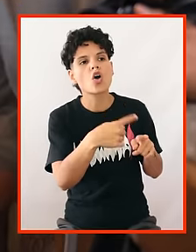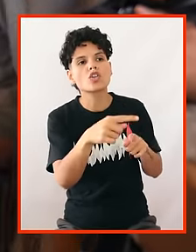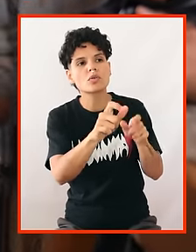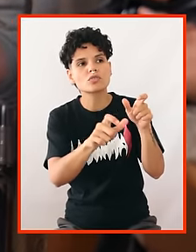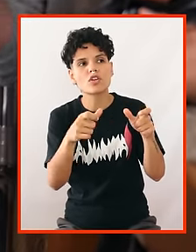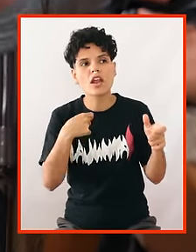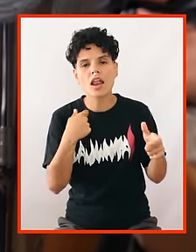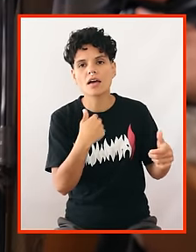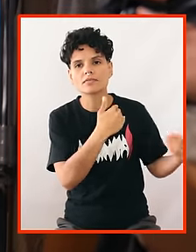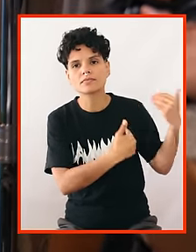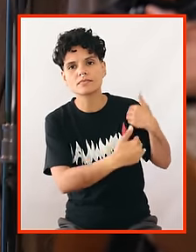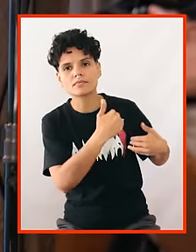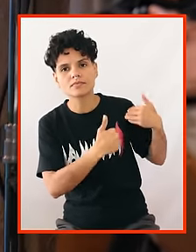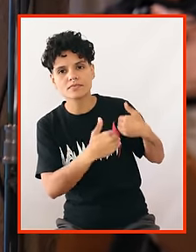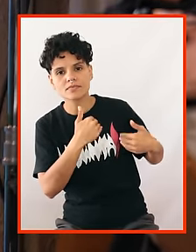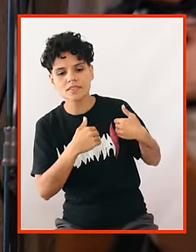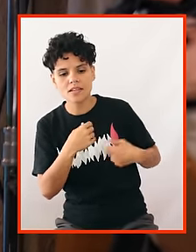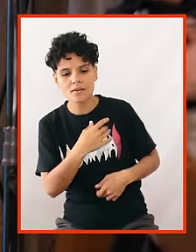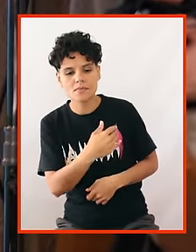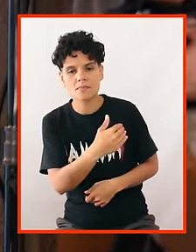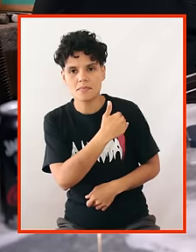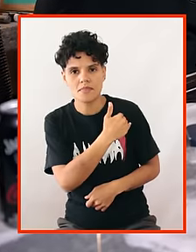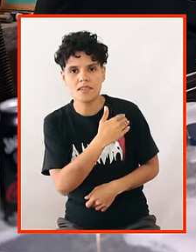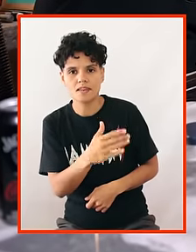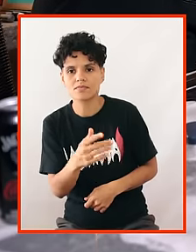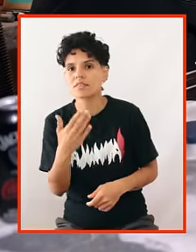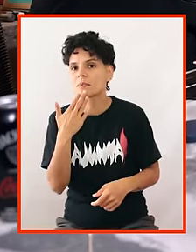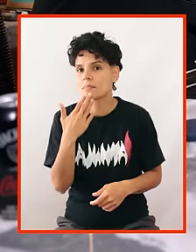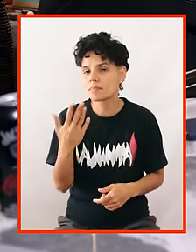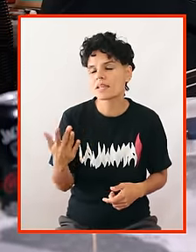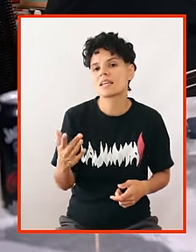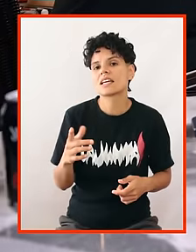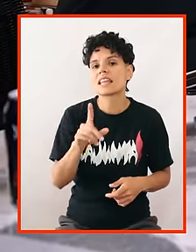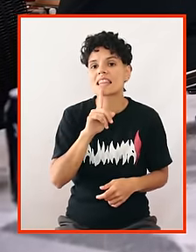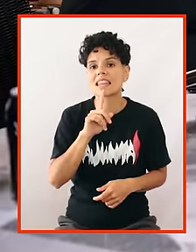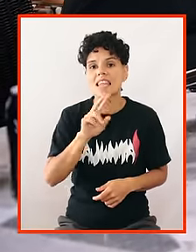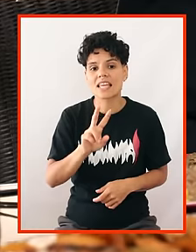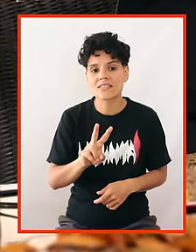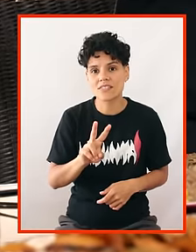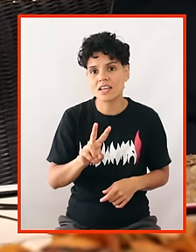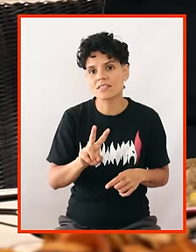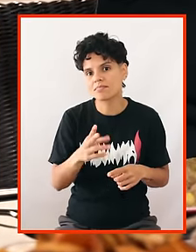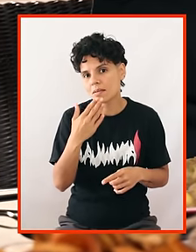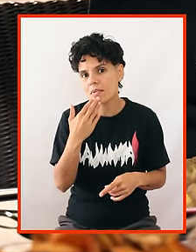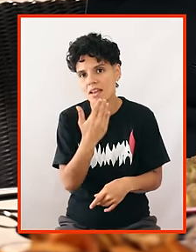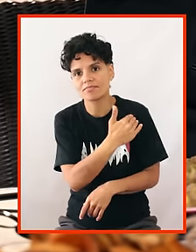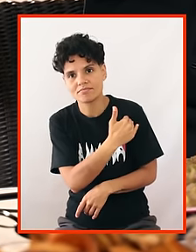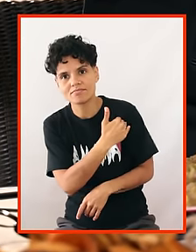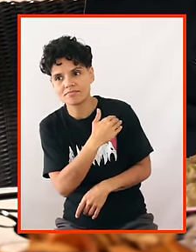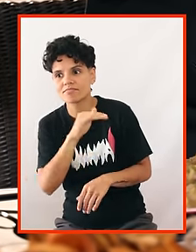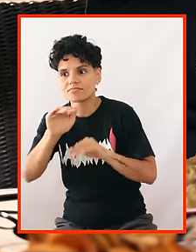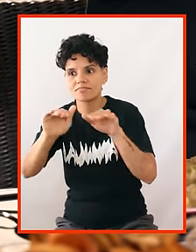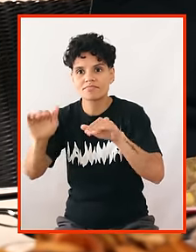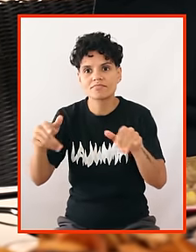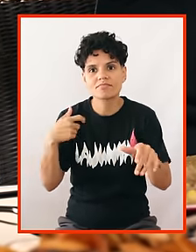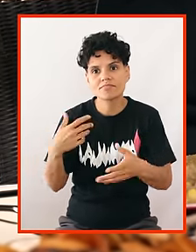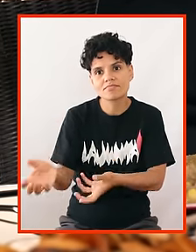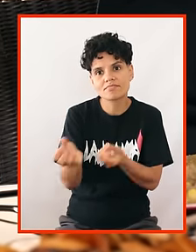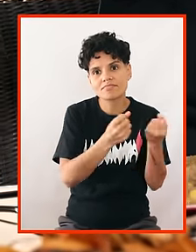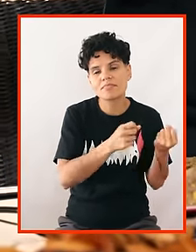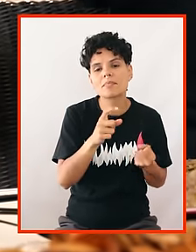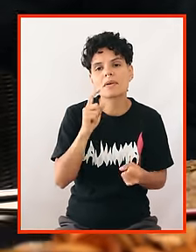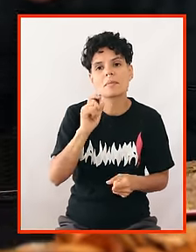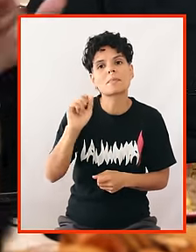Ya ha pedido por otros canales, ¿ah? Canales internacionales. De hecho, la televisión ecuatoriana lo está pidiendo para que, para que lo valen el